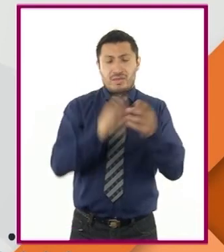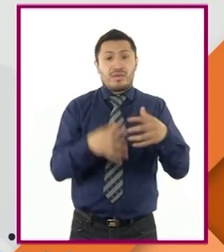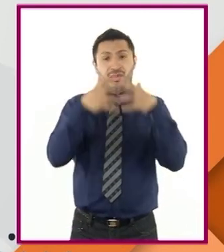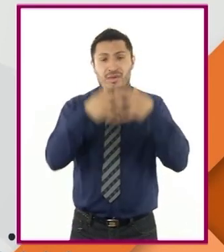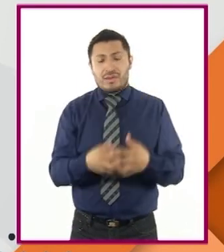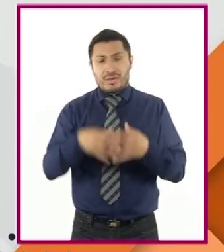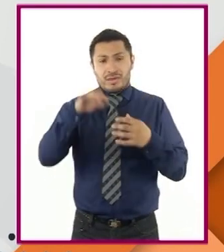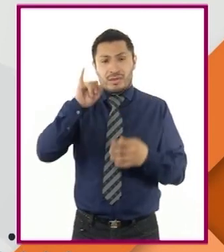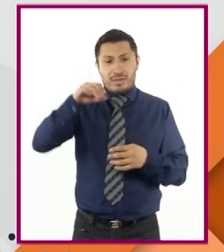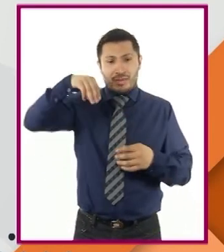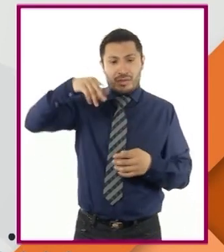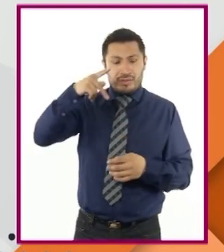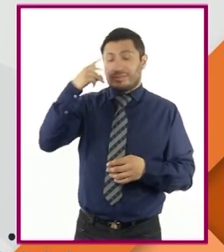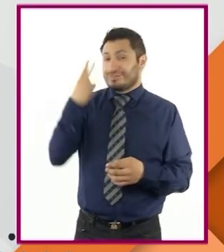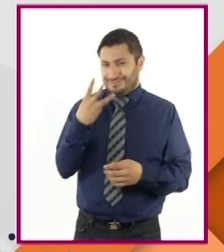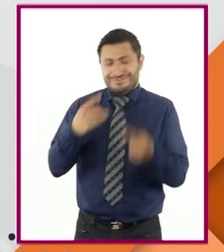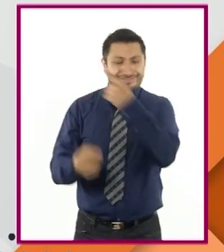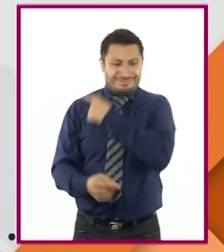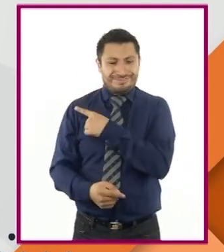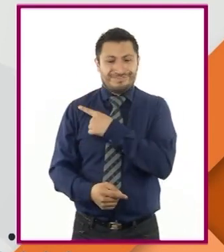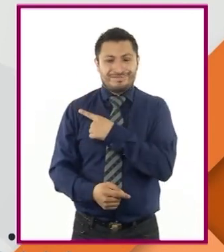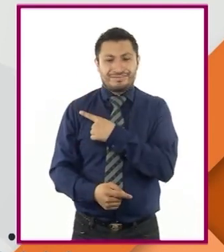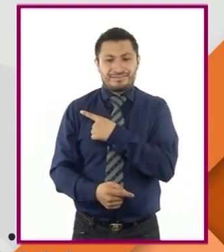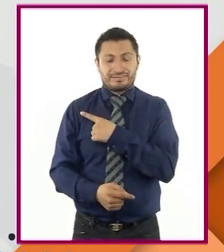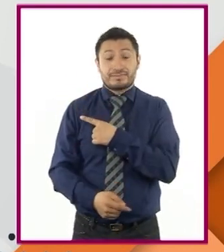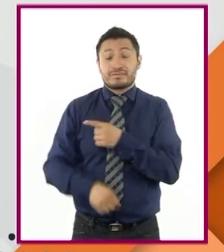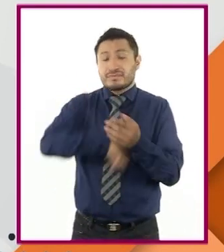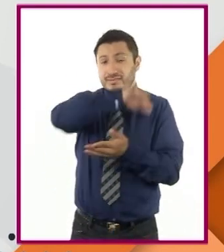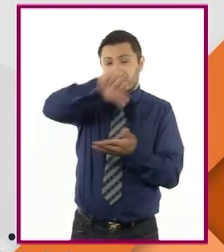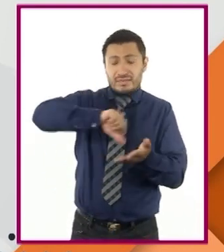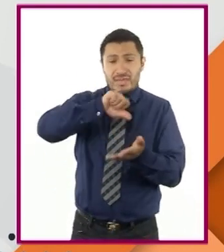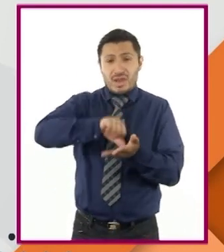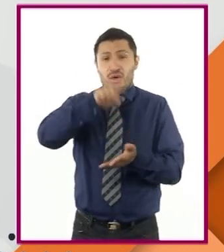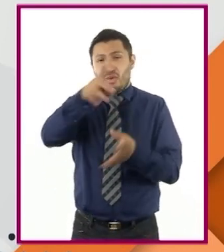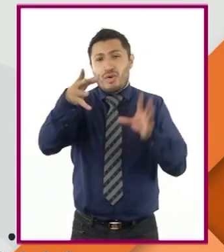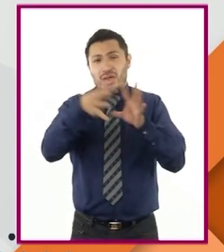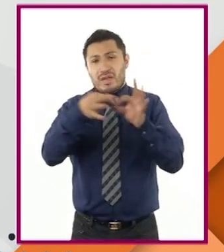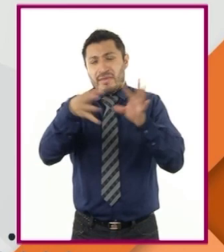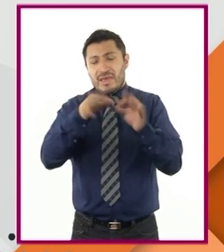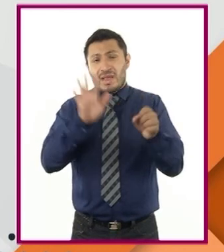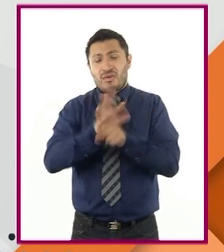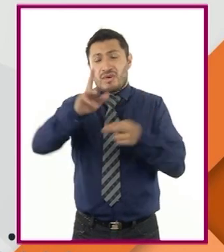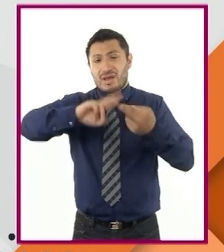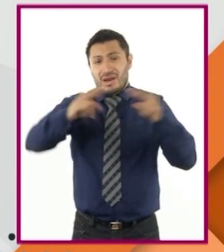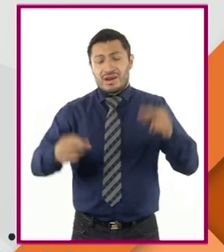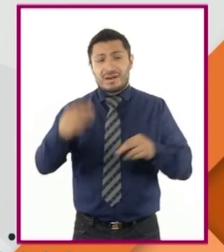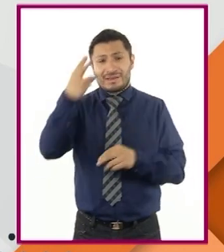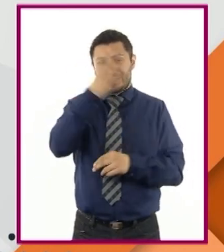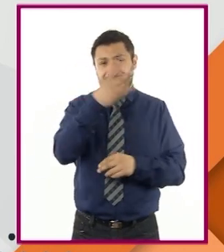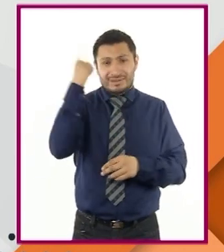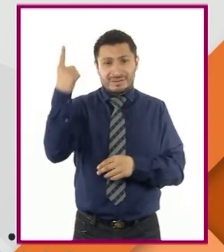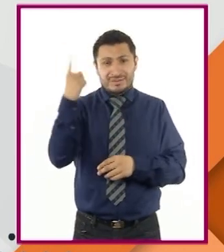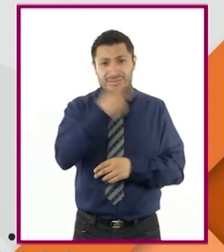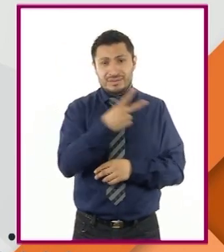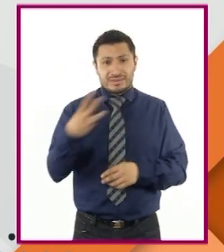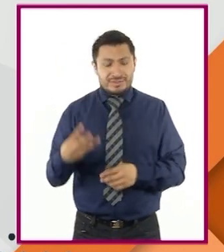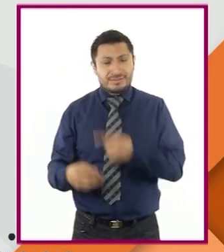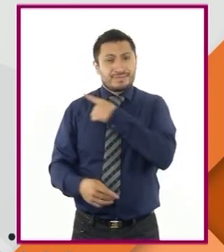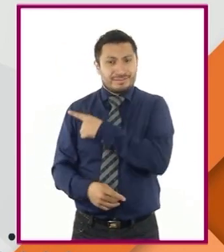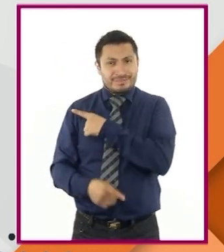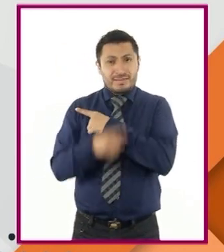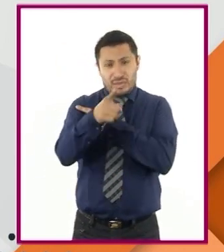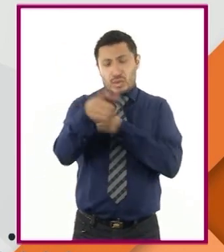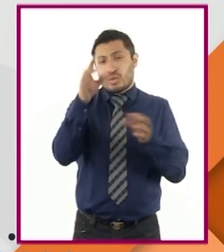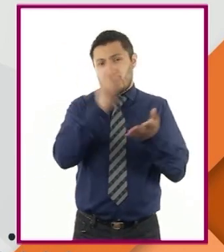el imperialismo y el colonialismo. En el centro, expliquen la relación entre estos tres temas. No olviden